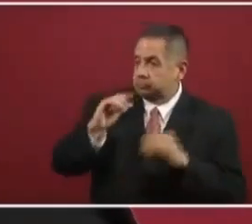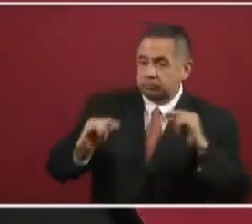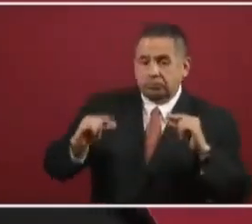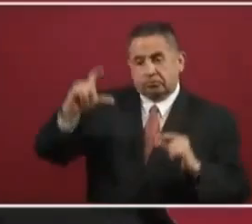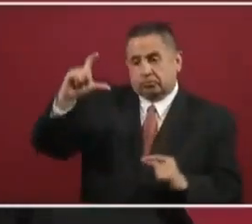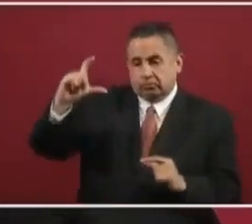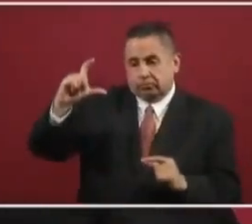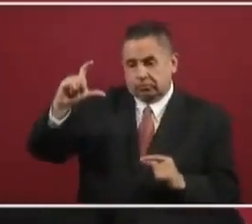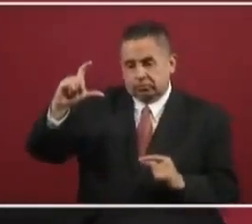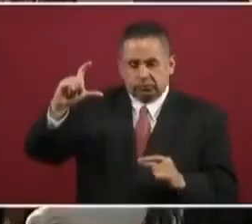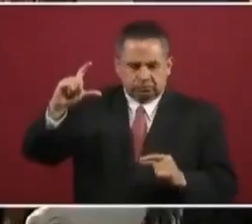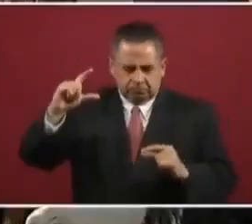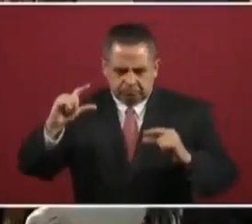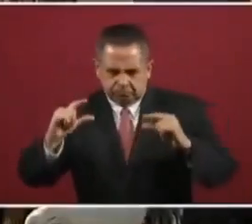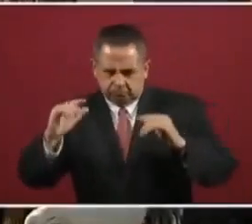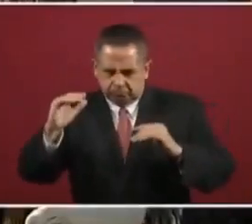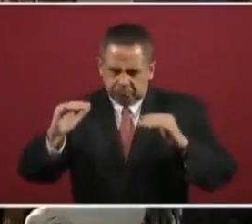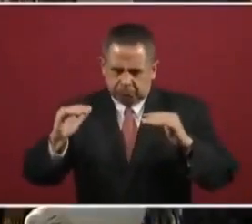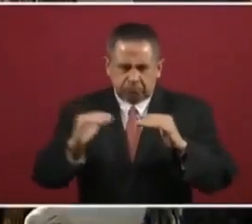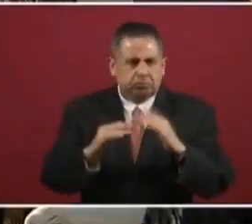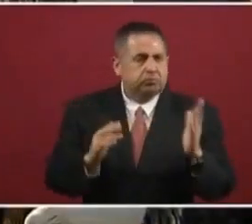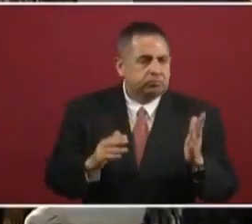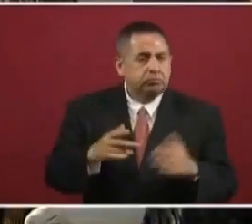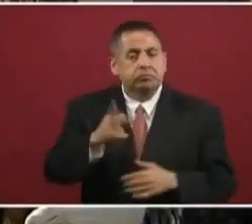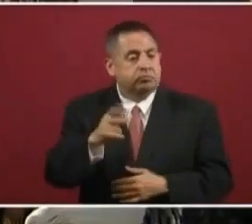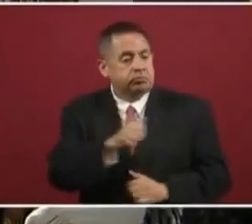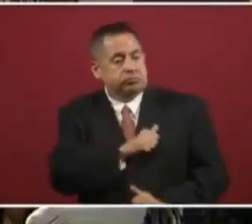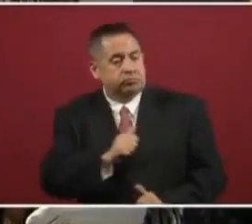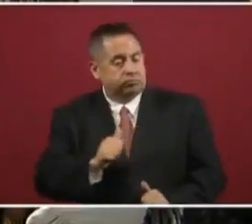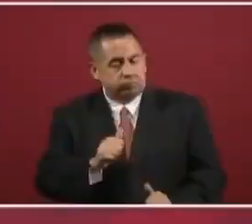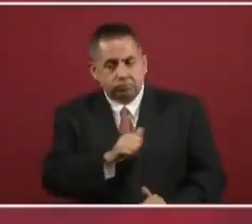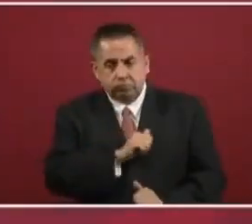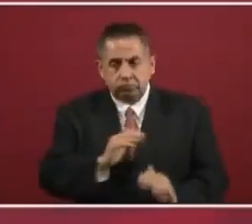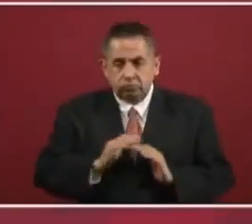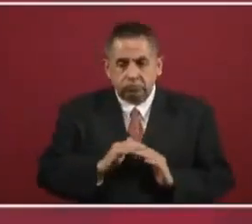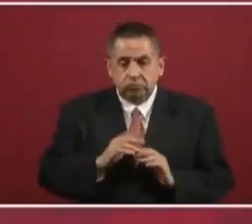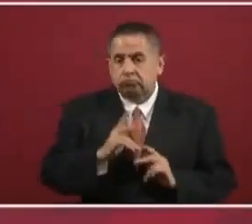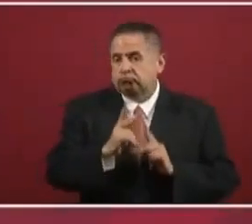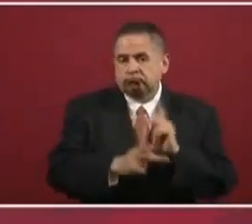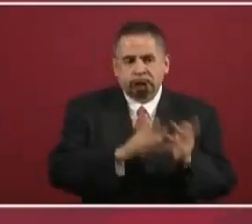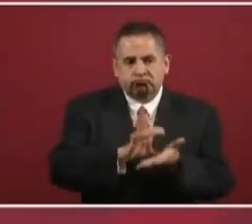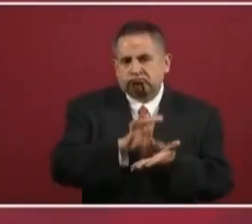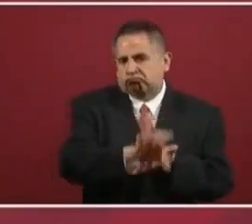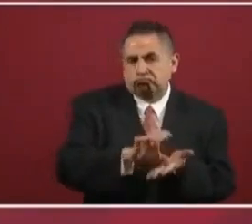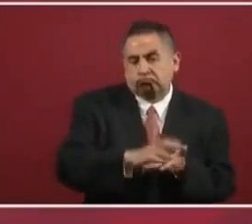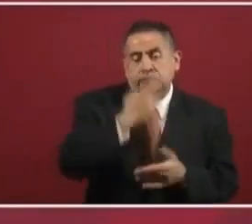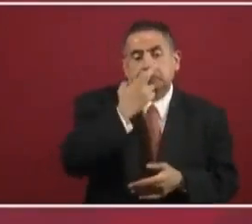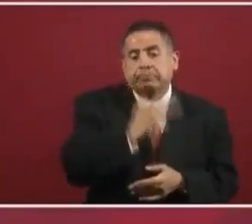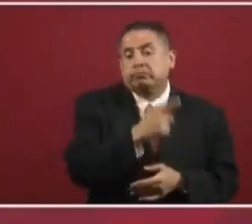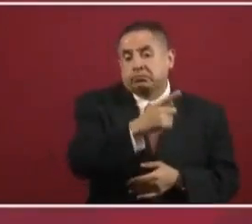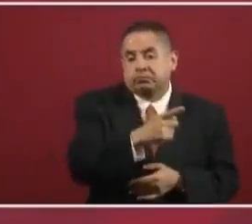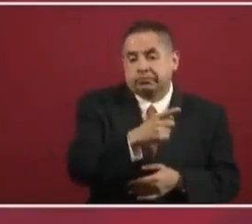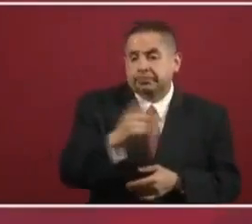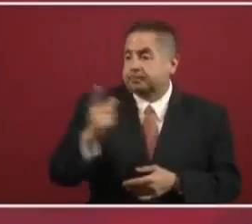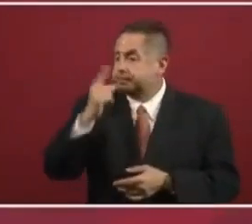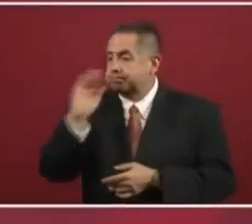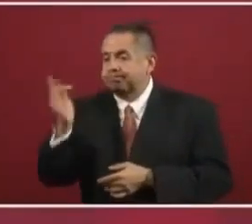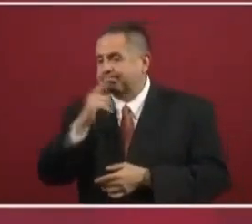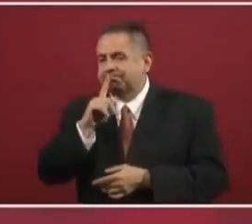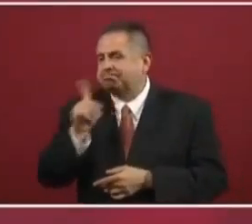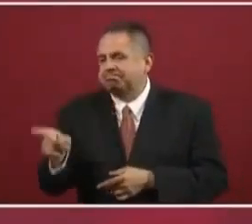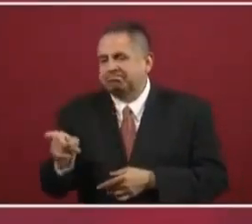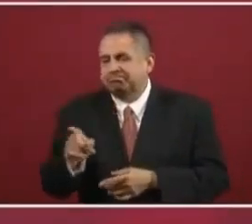Federal pero en el ejército tienen mejores prestaciones que las que tiene